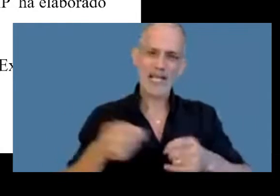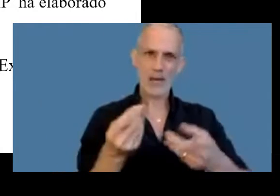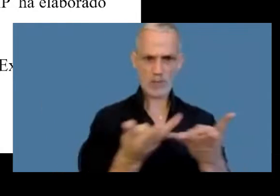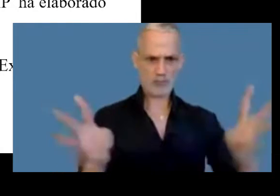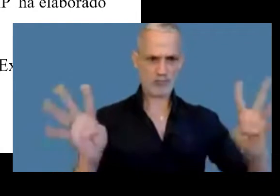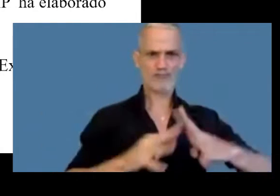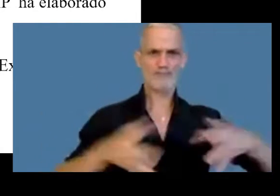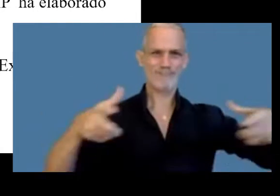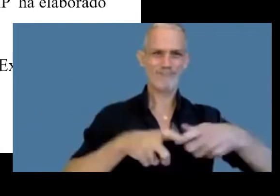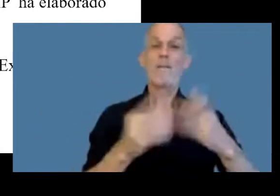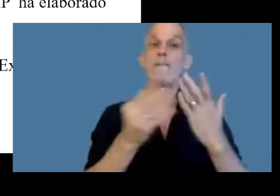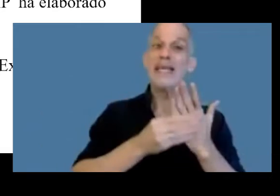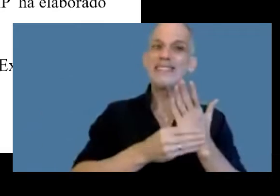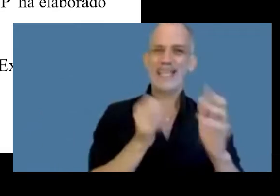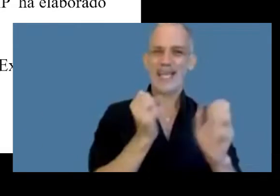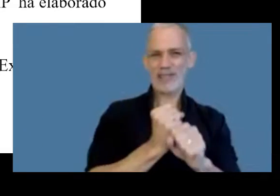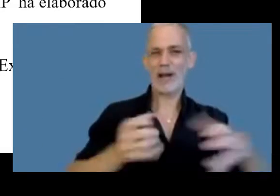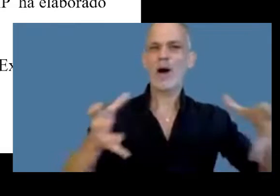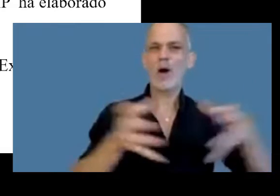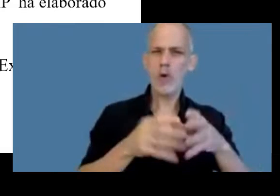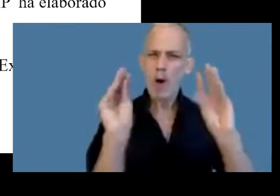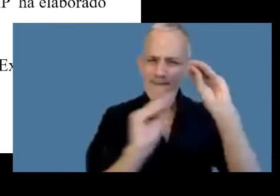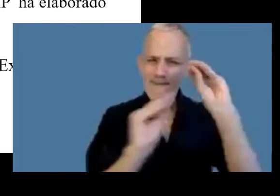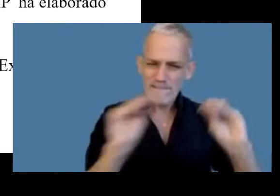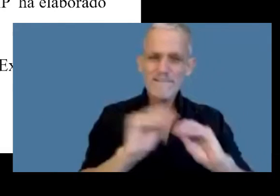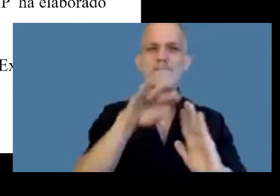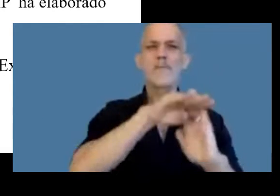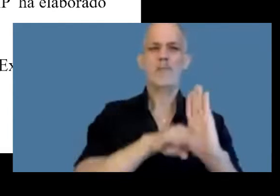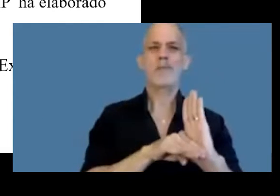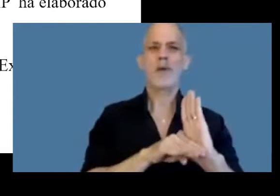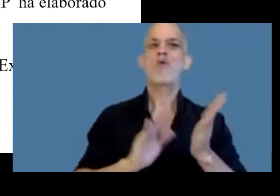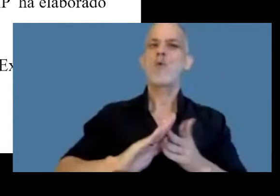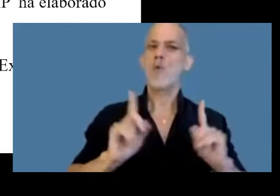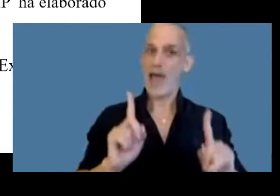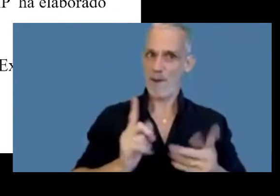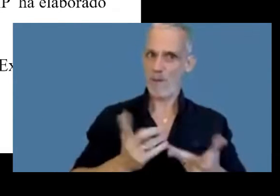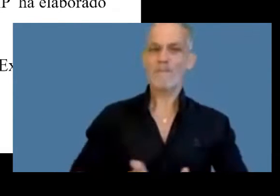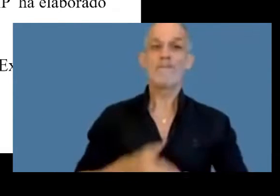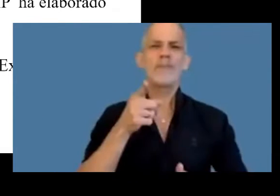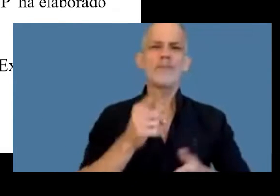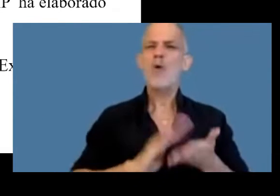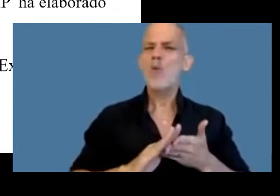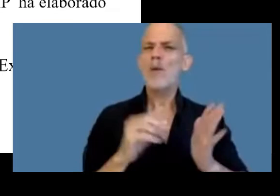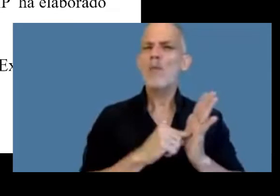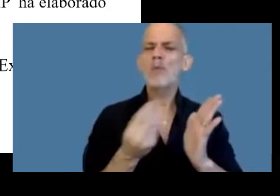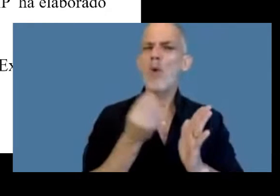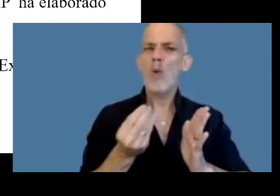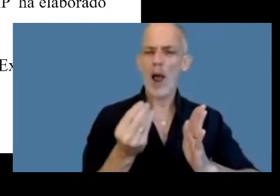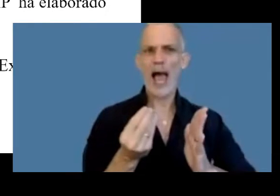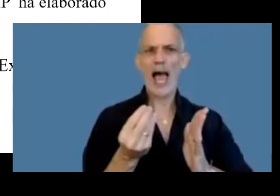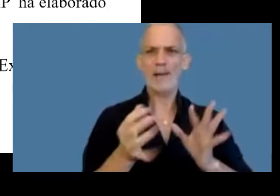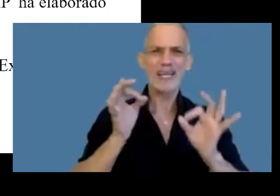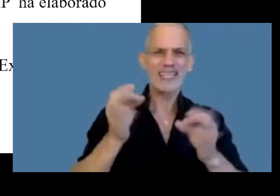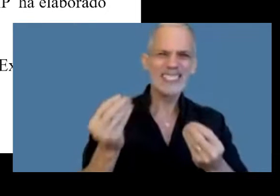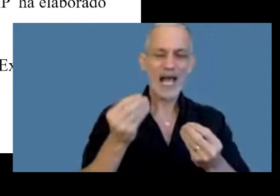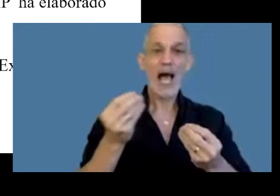con el Ministerio de Trabajo elaboraron un nuevo indicador. Ese nuevo indicador alcanza a empleados